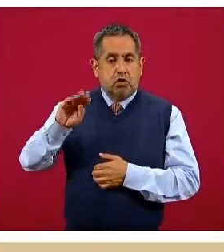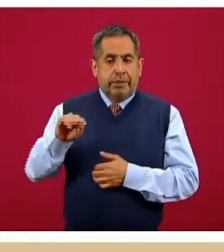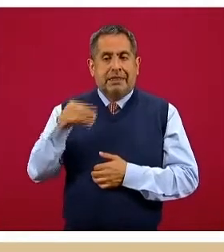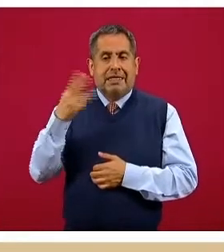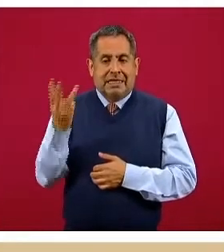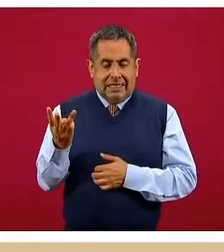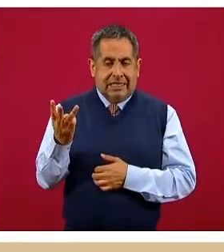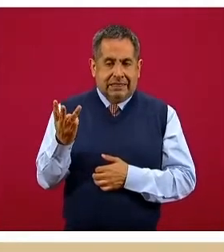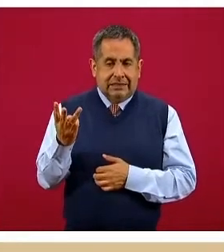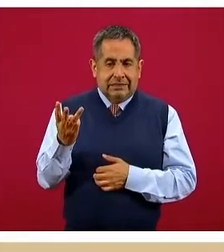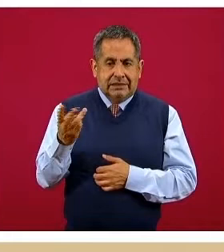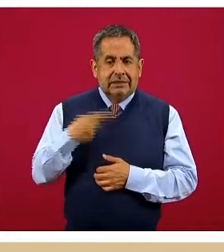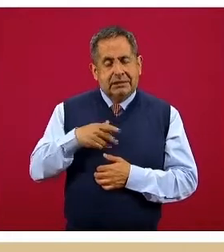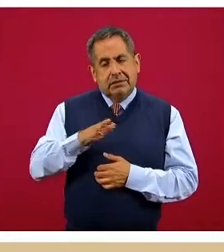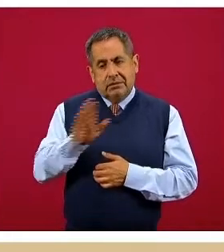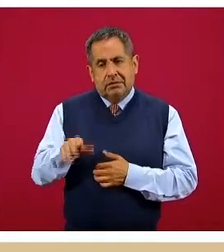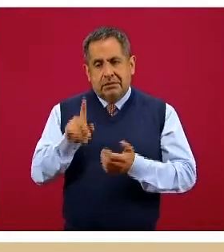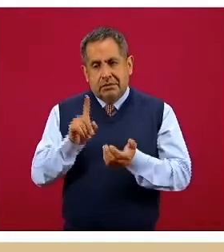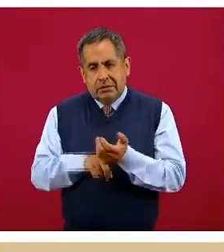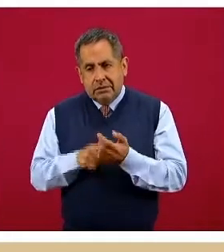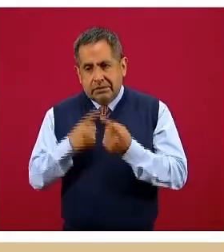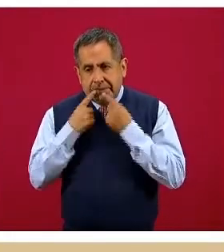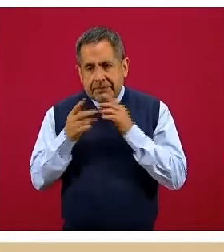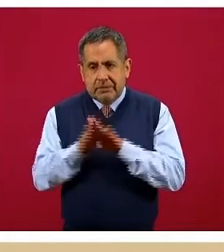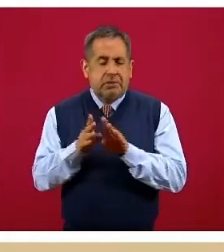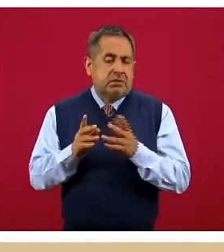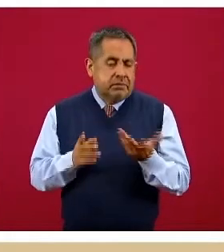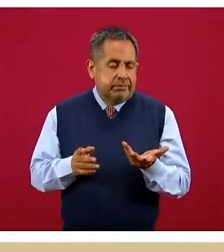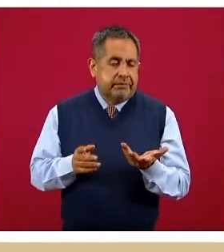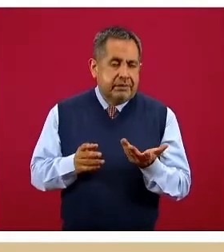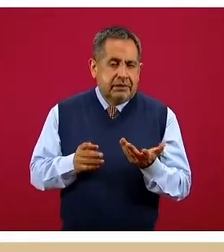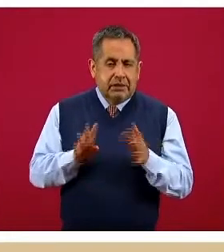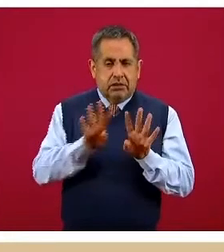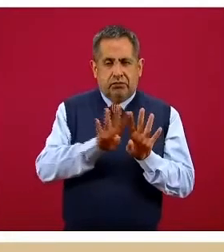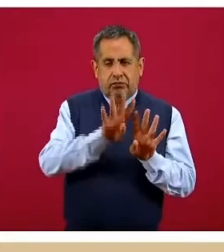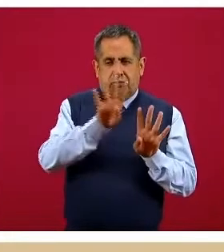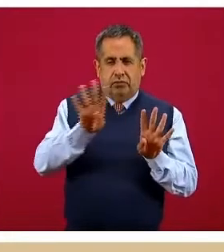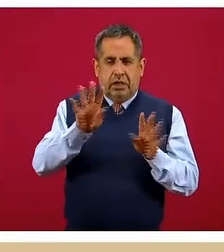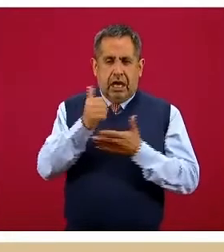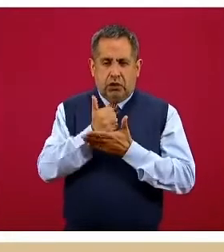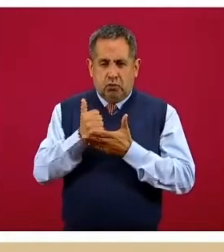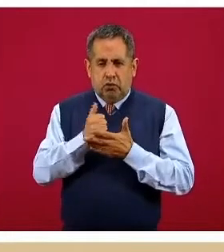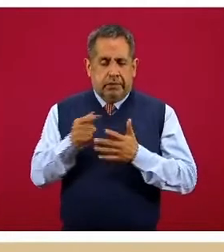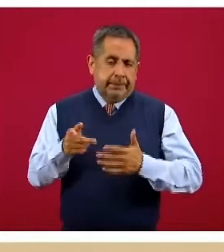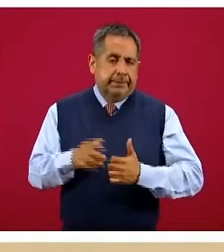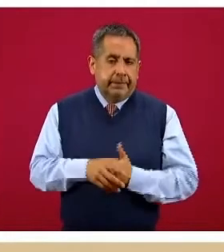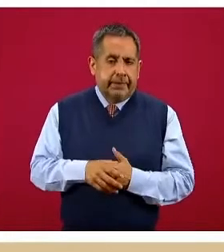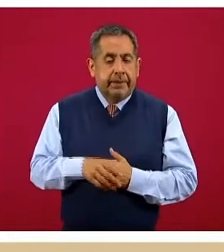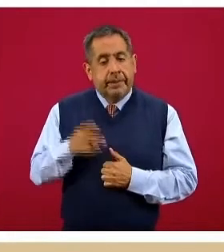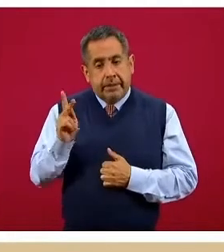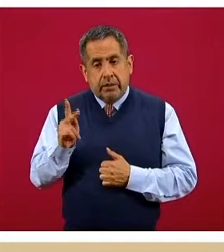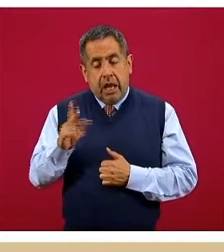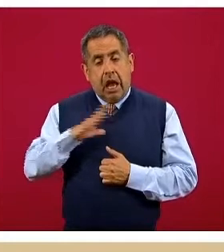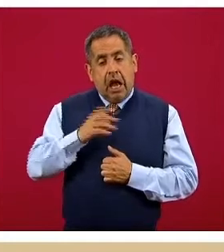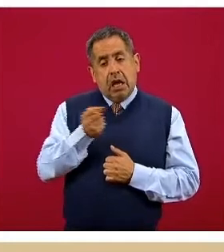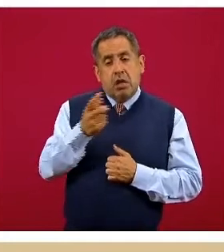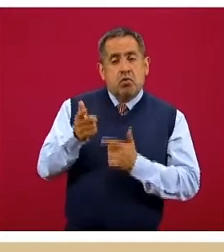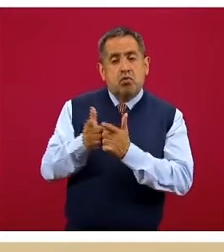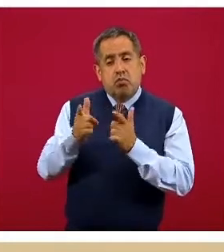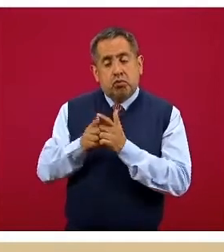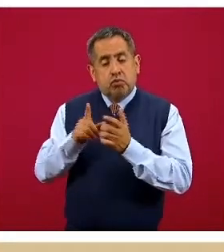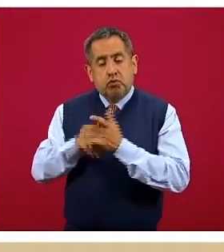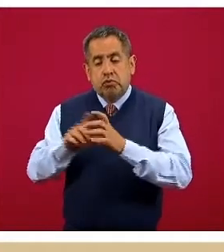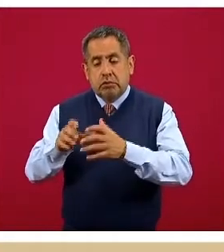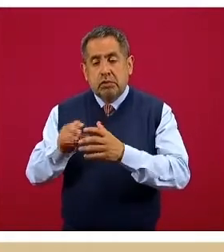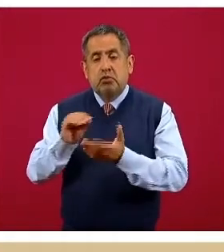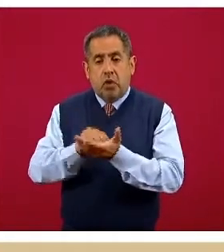95,593 de ellas, y están representadas precisamente en las barras de color azul. Sin embargo, hay grupos de personas que también